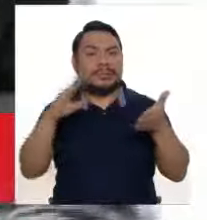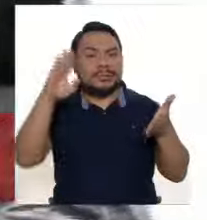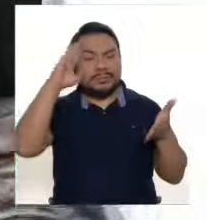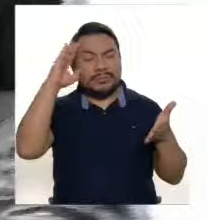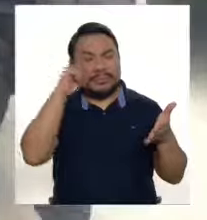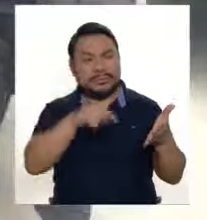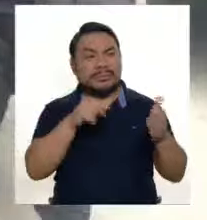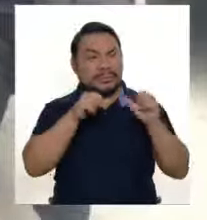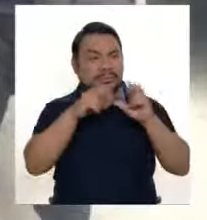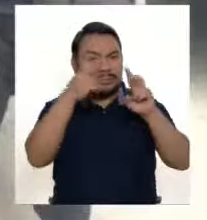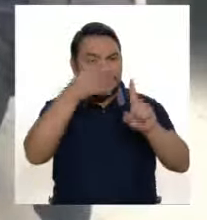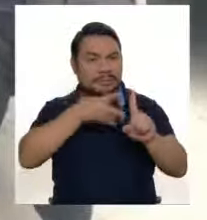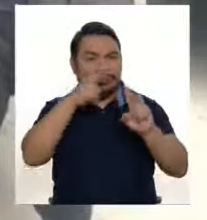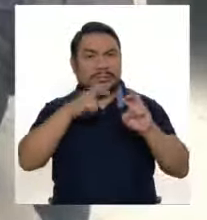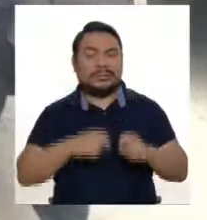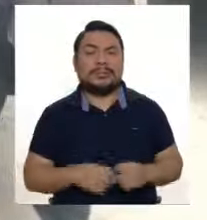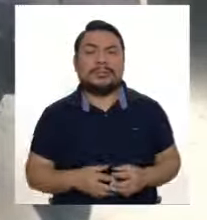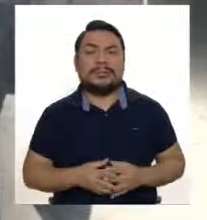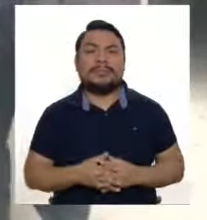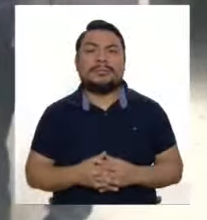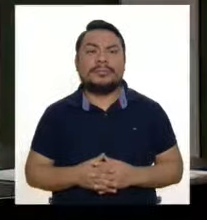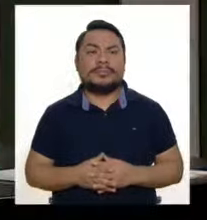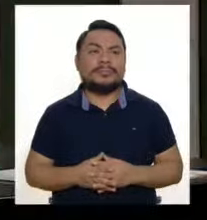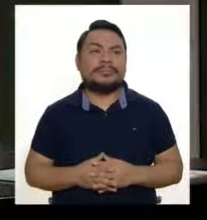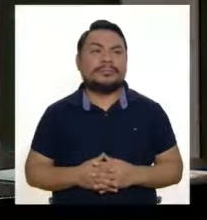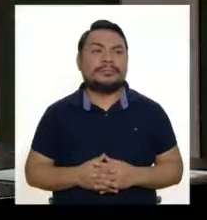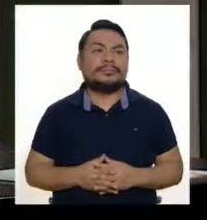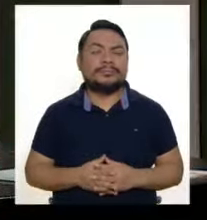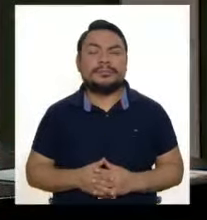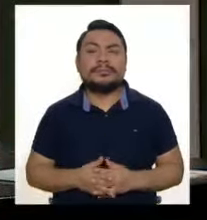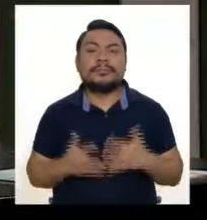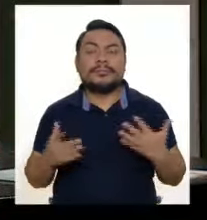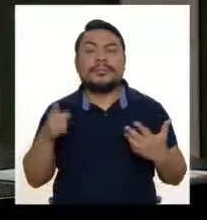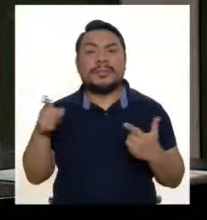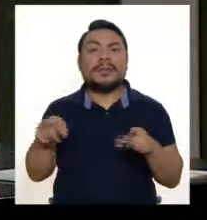para las diligencias correspondientes. Y el cobro de cupos sería...